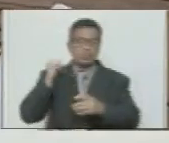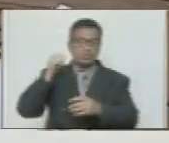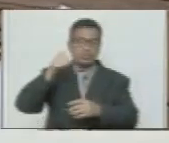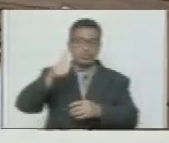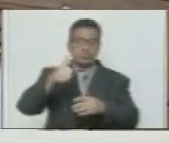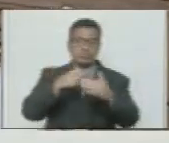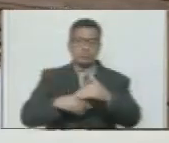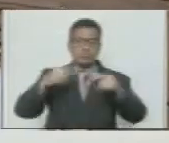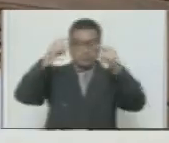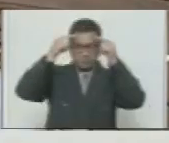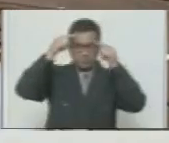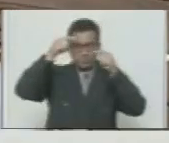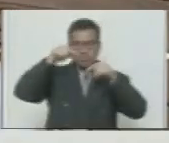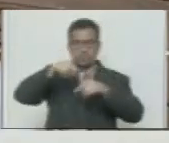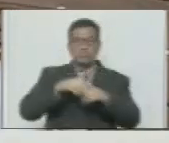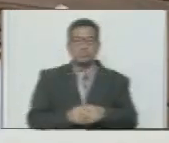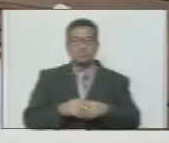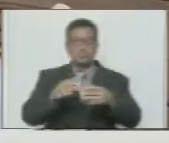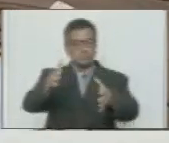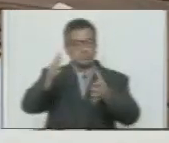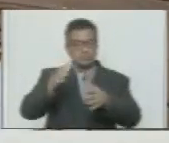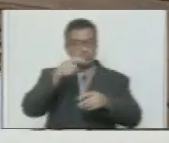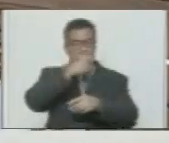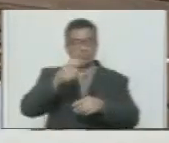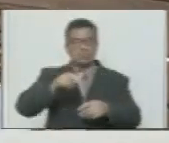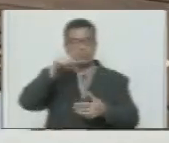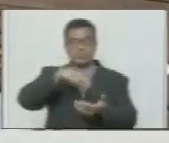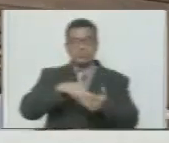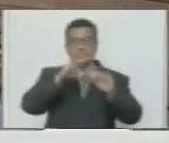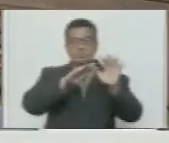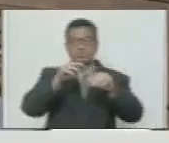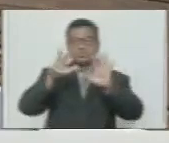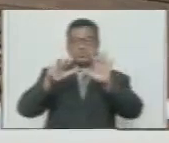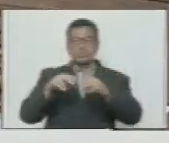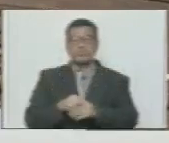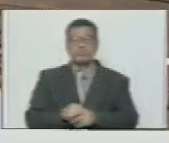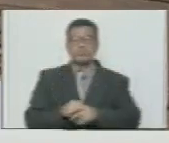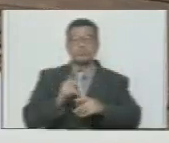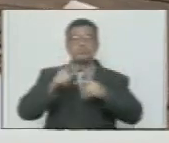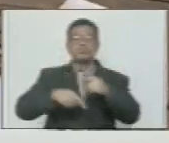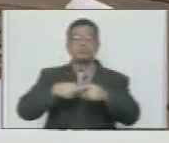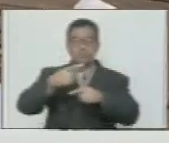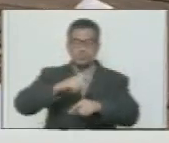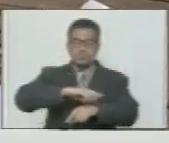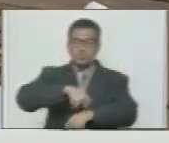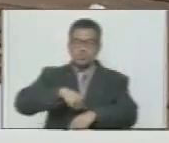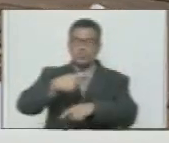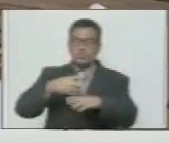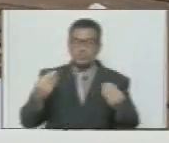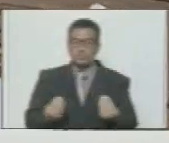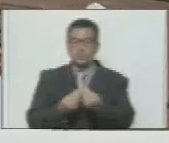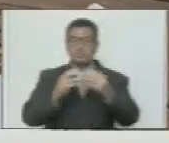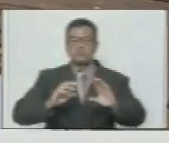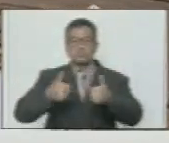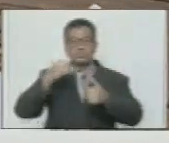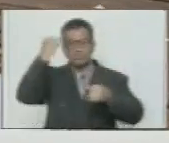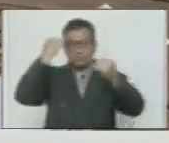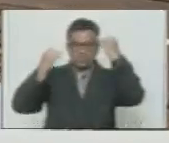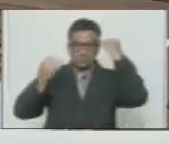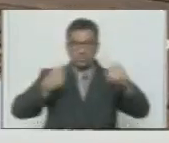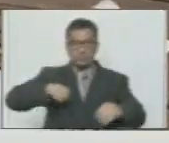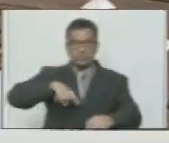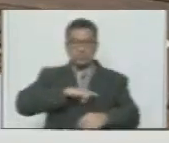comandante eterno y supremo Hugo Chávez en la victoria popular de 1998, y posteriormente acompañó la